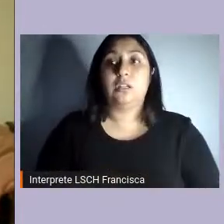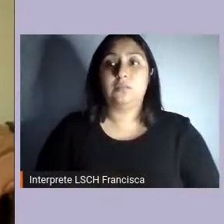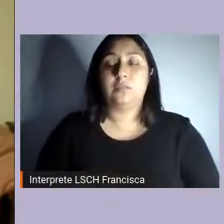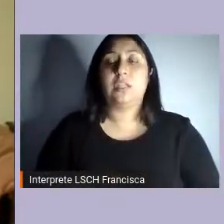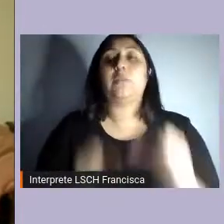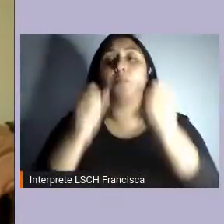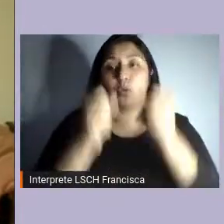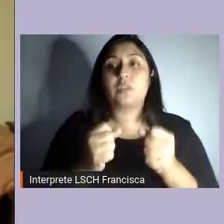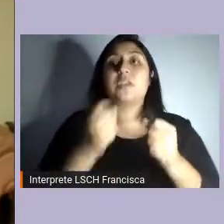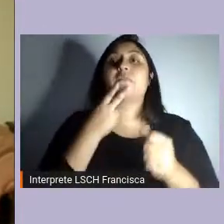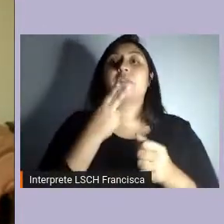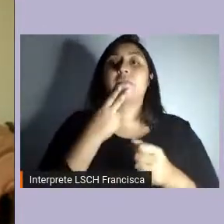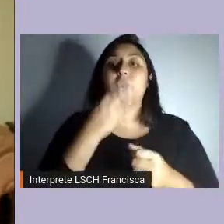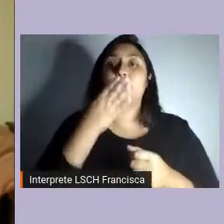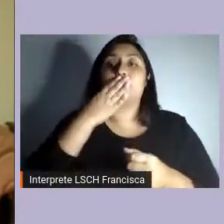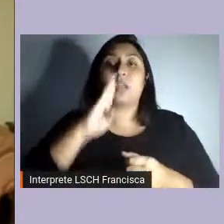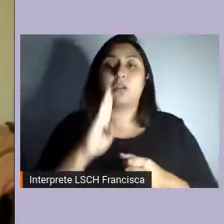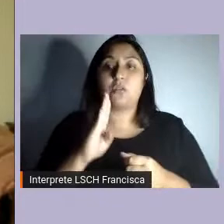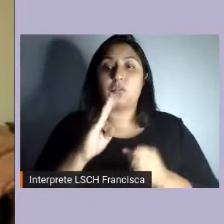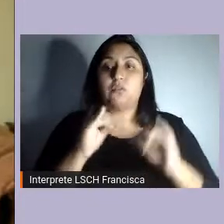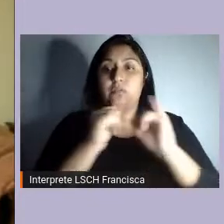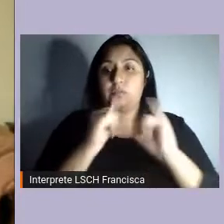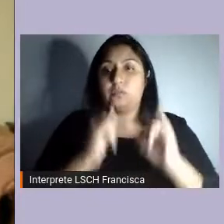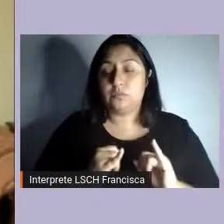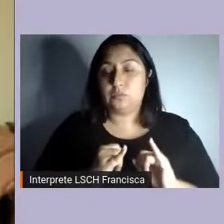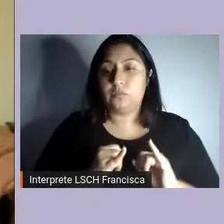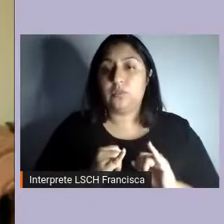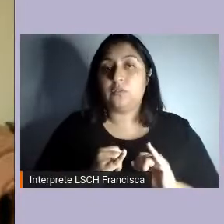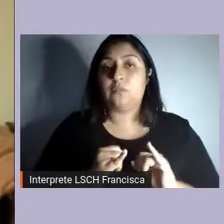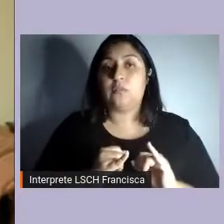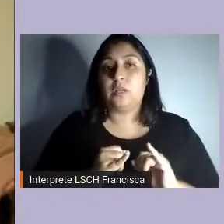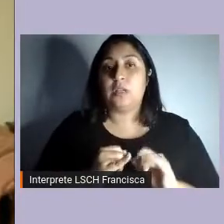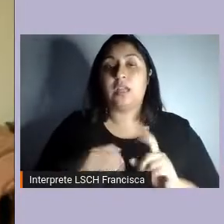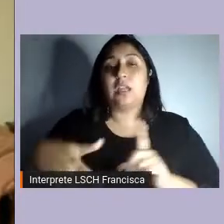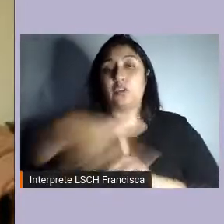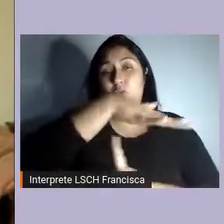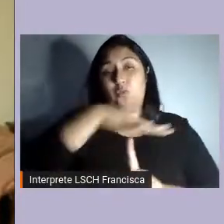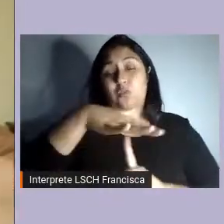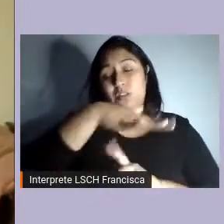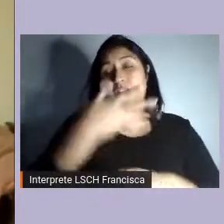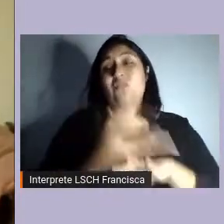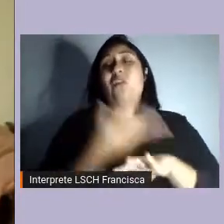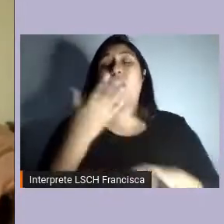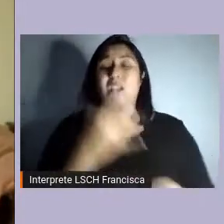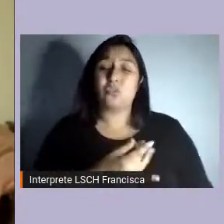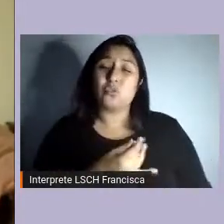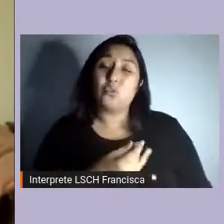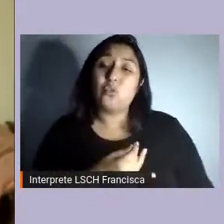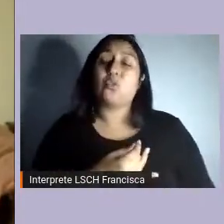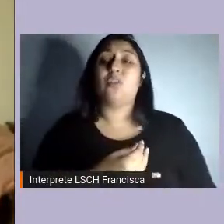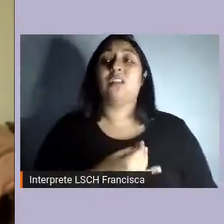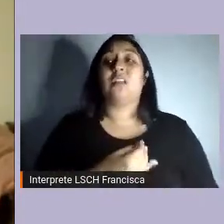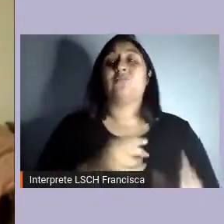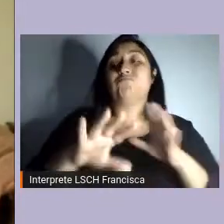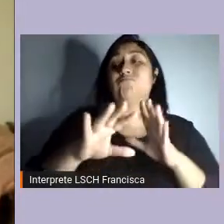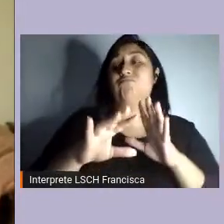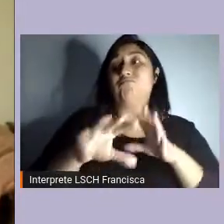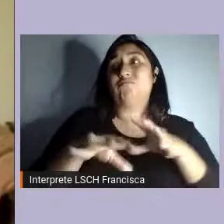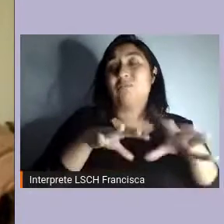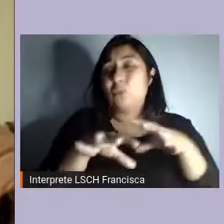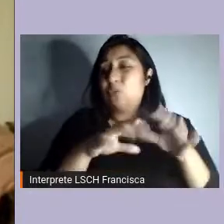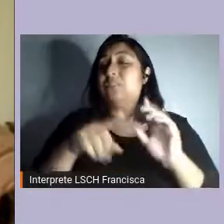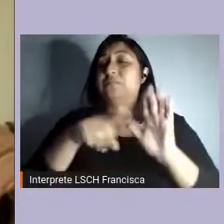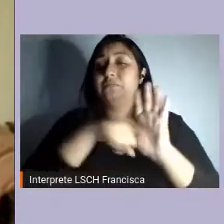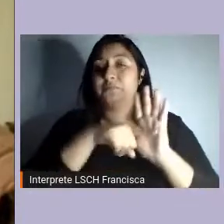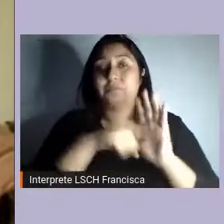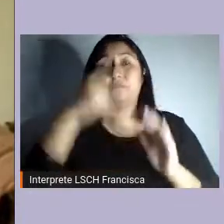de mejor manera en un contexto en el que generalmente hay más dolores, hay más sinsabores que alegría, pero donde también